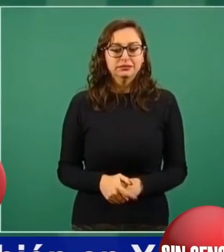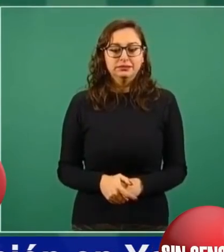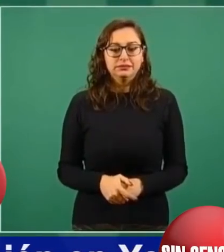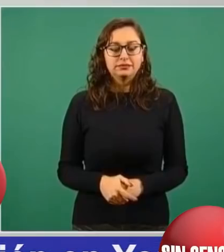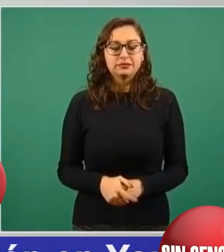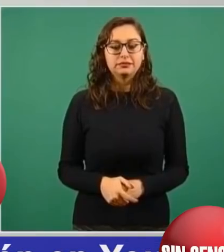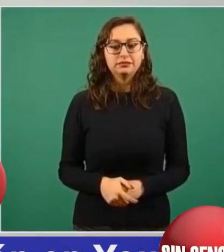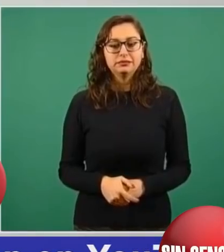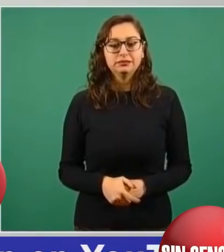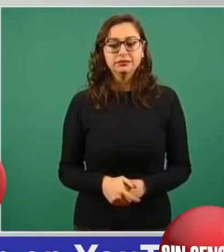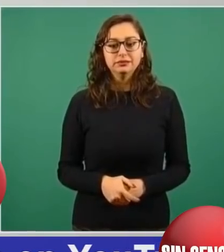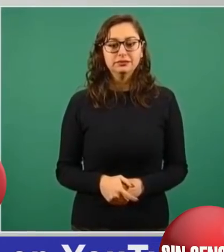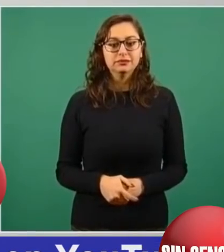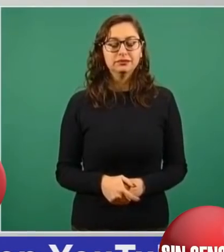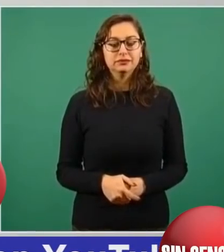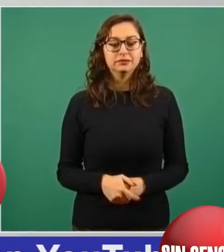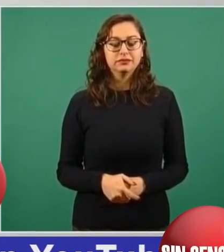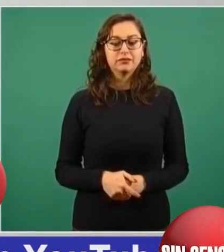Entonces,